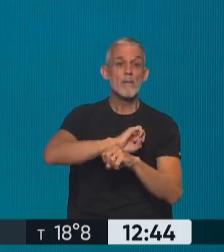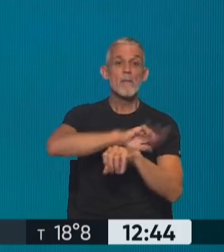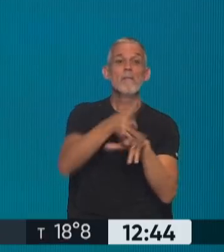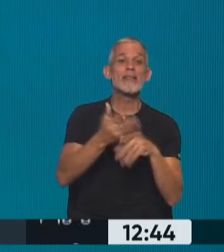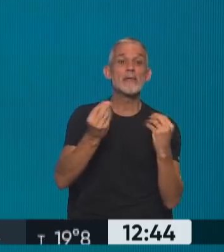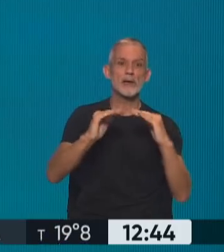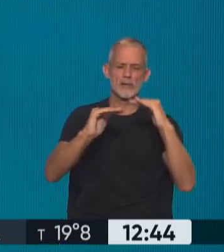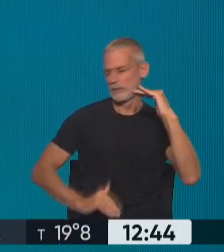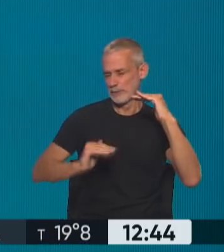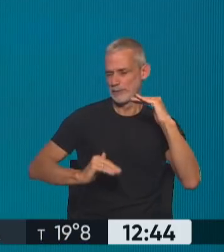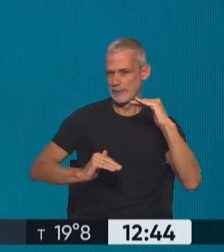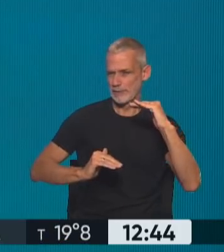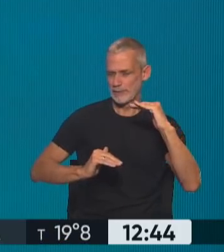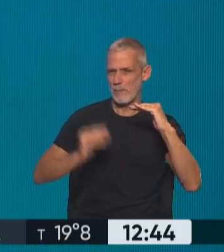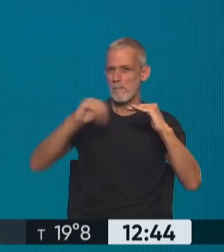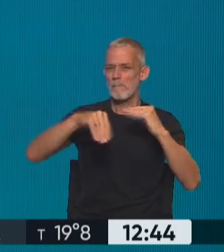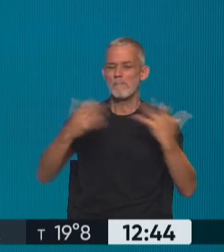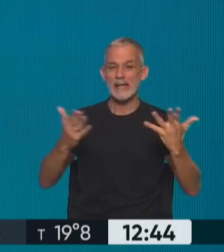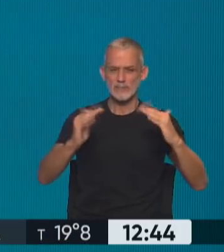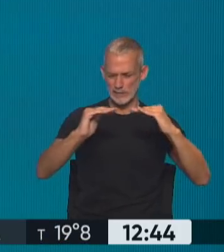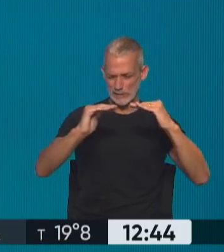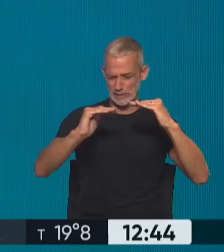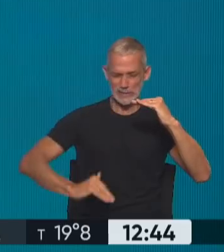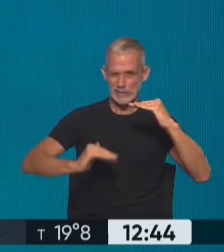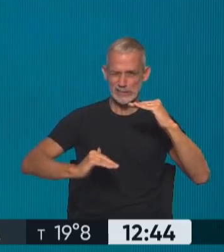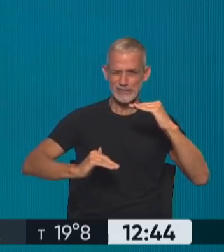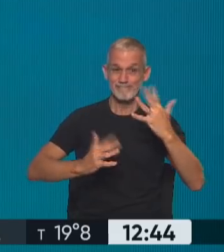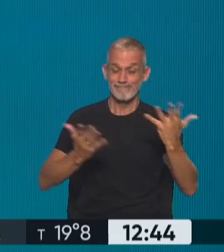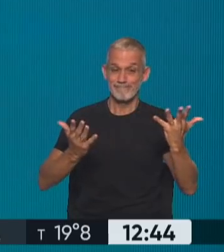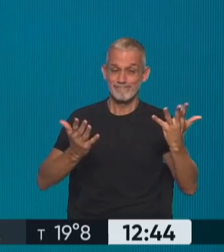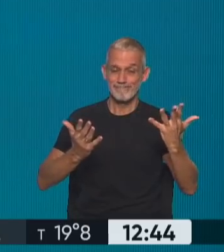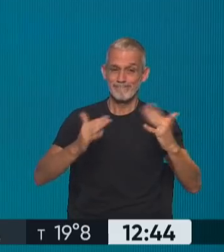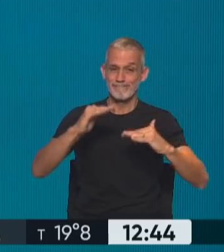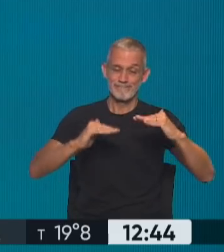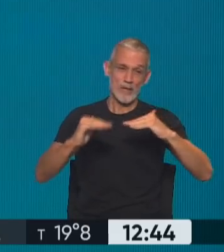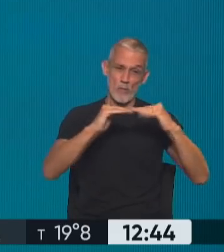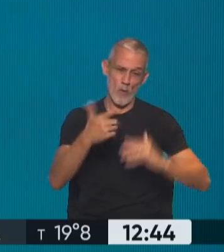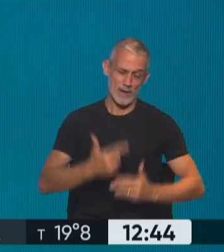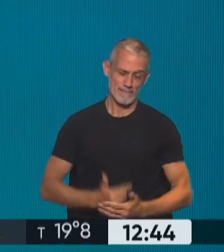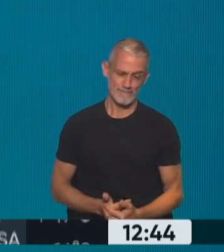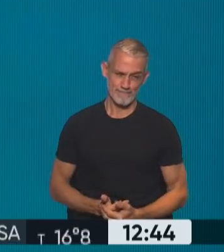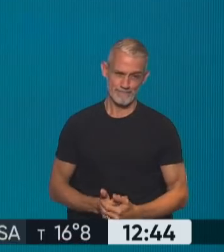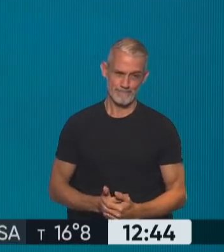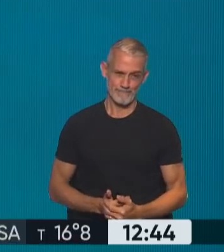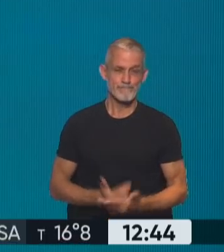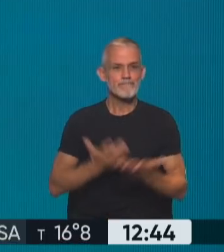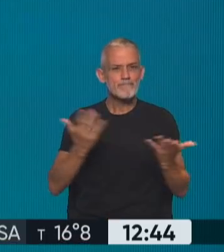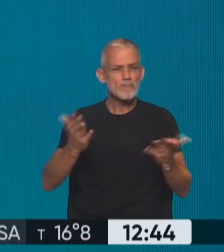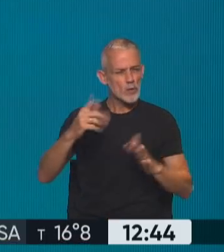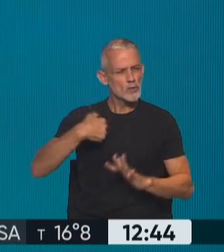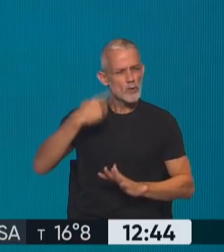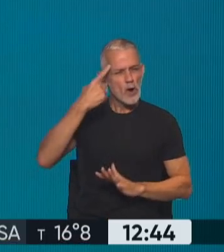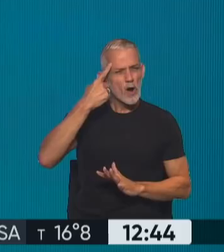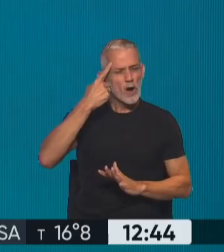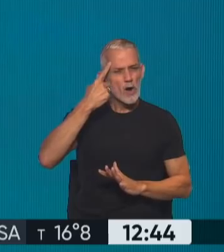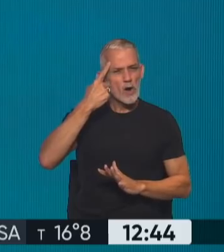que acentuar trágicamente esa desigualdad. Pero creo